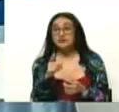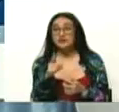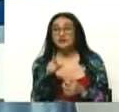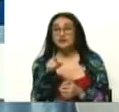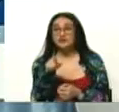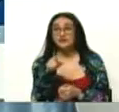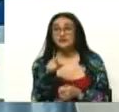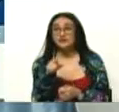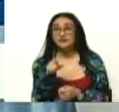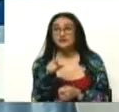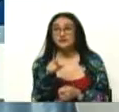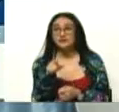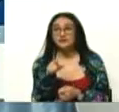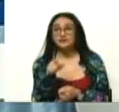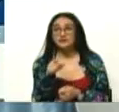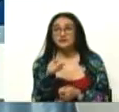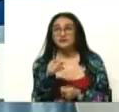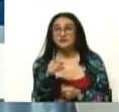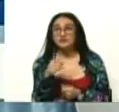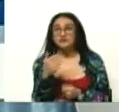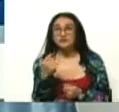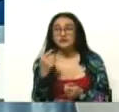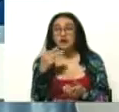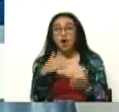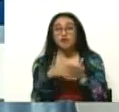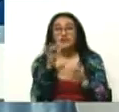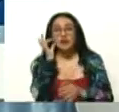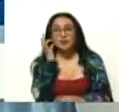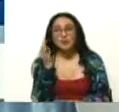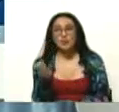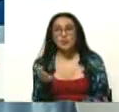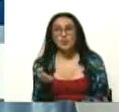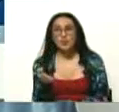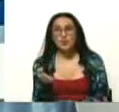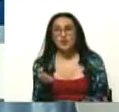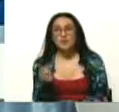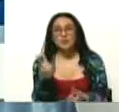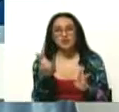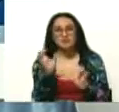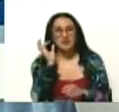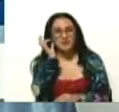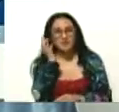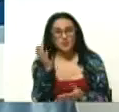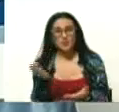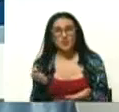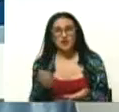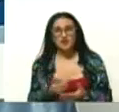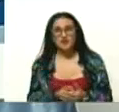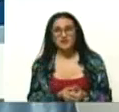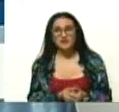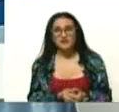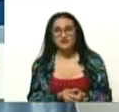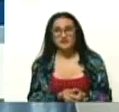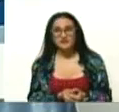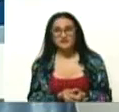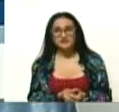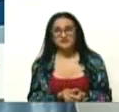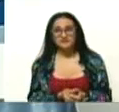digamos, realizado en contra de una mujer por razones de género, ¿verdad?,